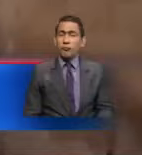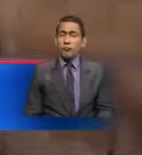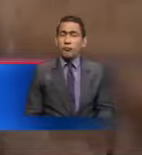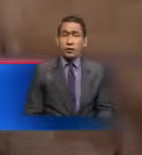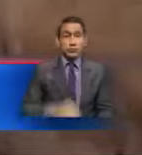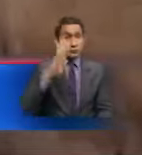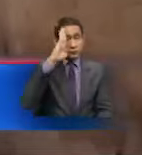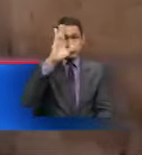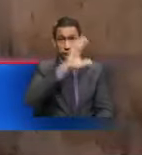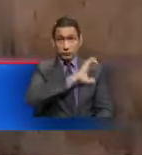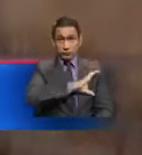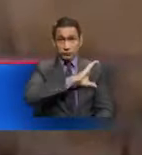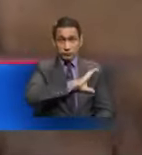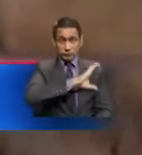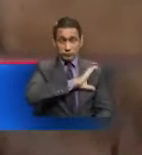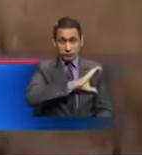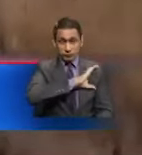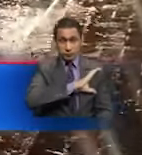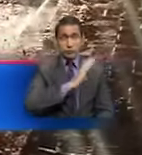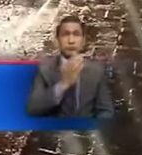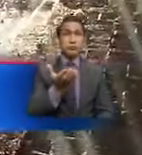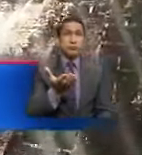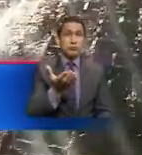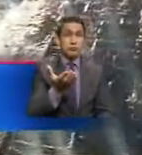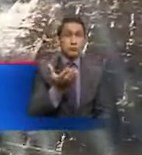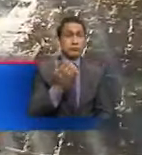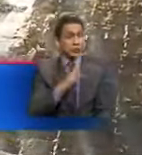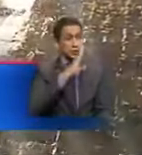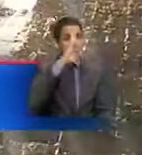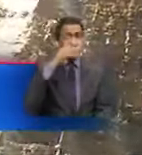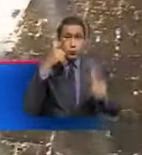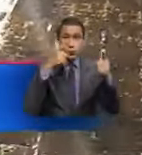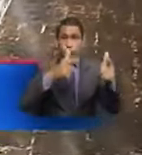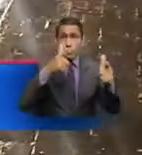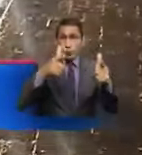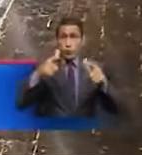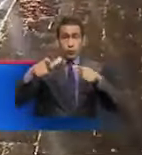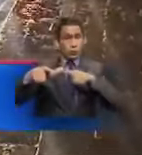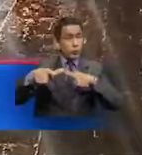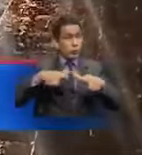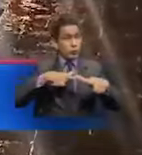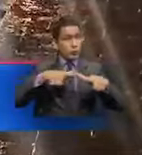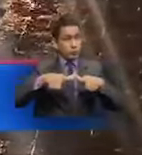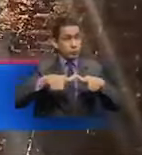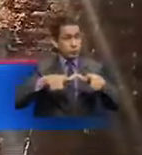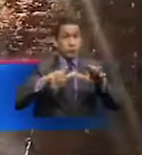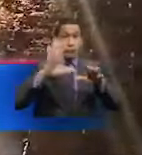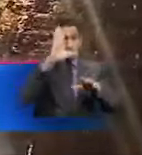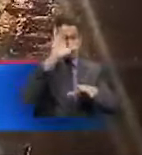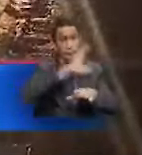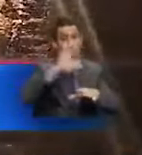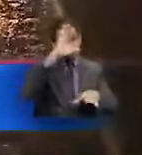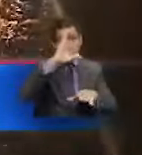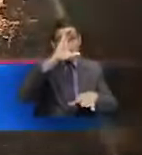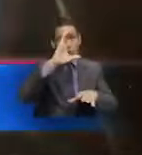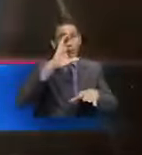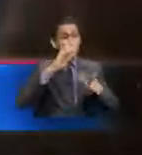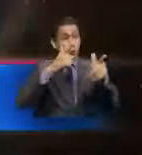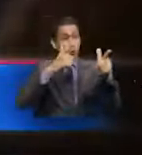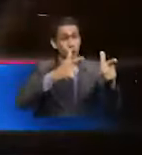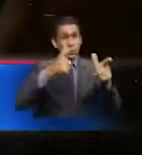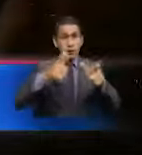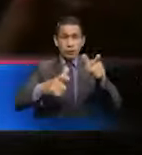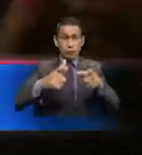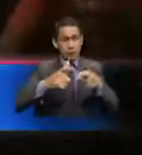Nacional indicó que la presencia en este sector será permanente. Se busca que la gente se sienta tranquila y segura. Es importante